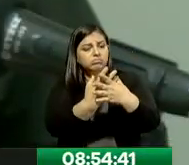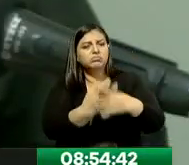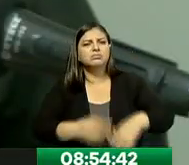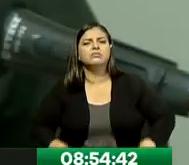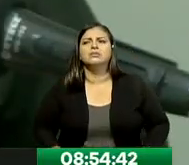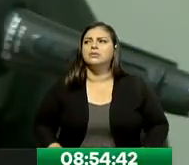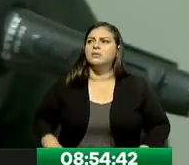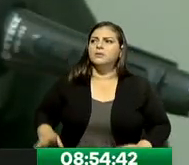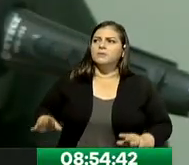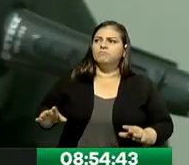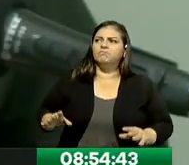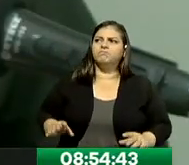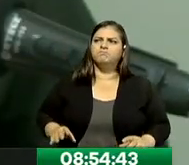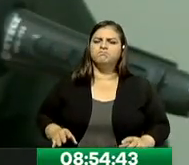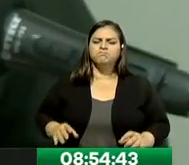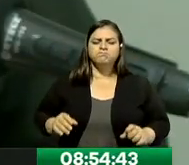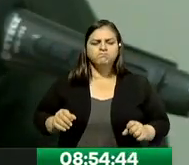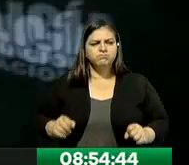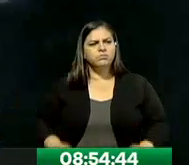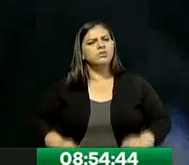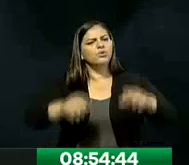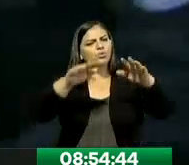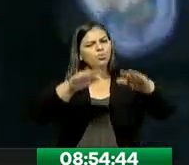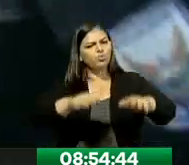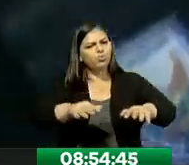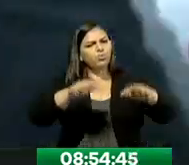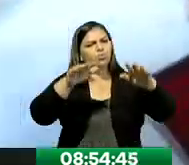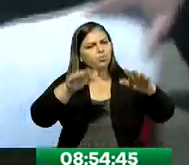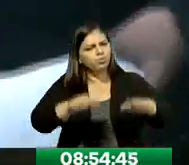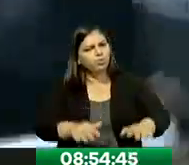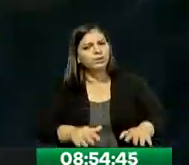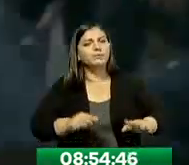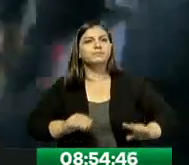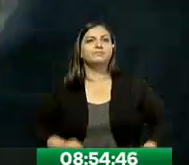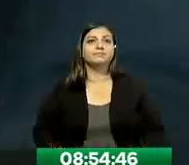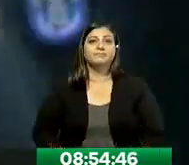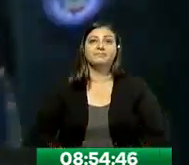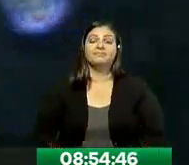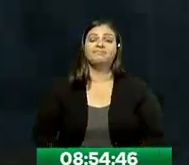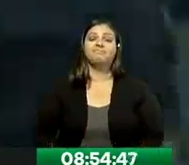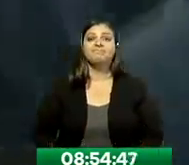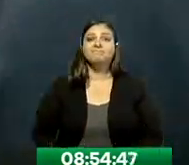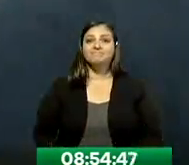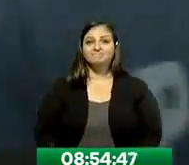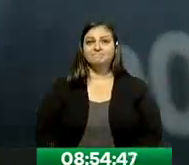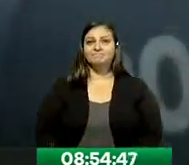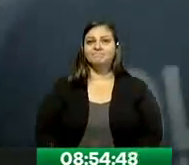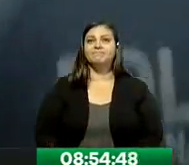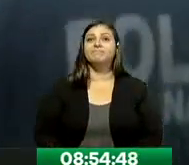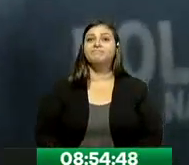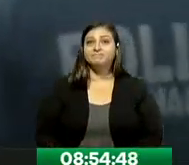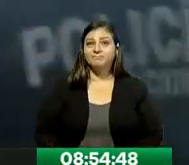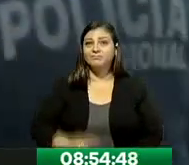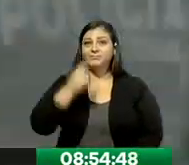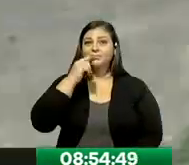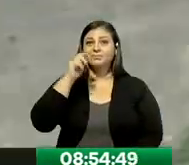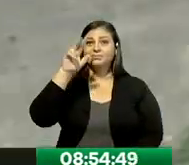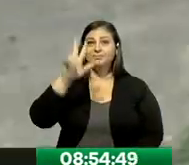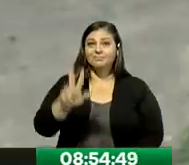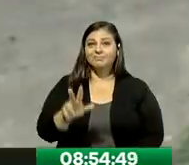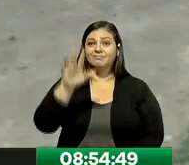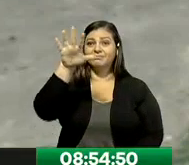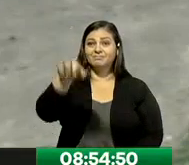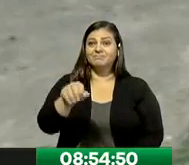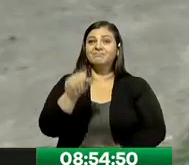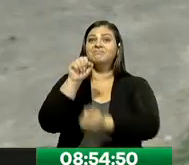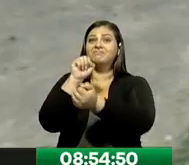una bicicleta y otros artefactos. Con lo sucedido en este lugar, en resumen, una supuesta banda agarrada, carro hecho